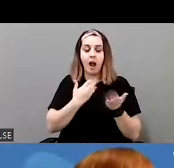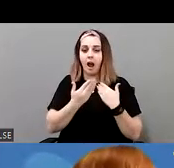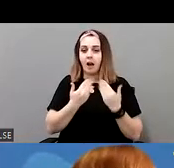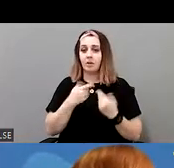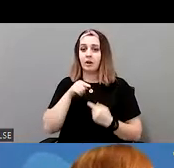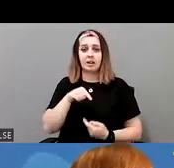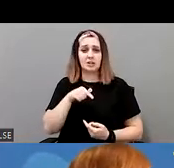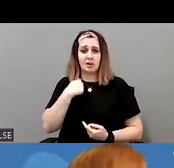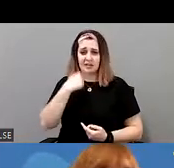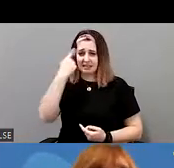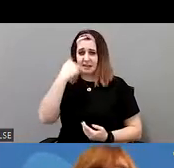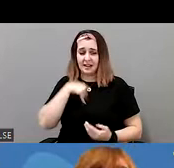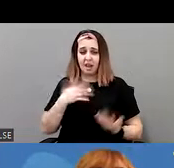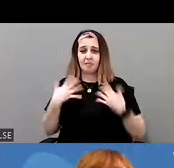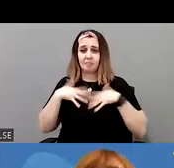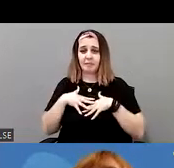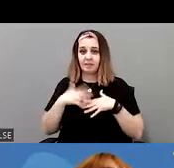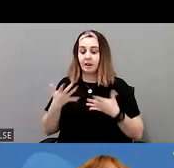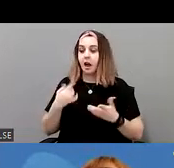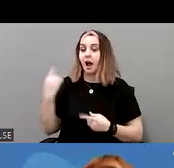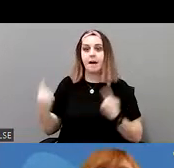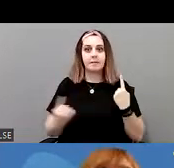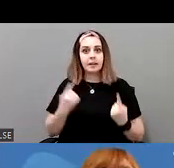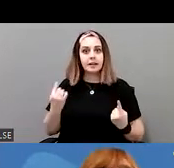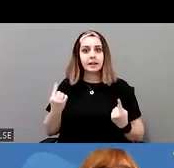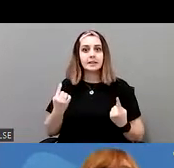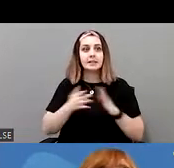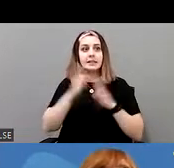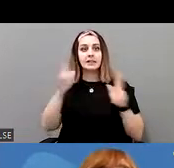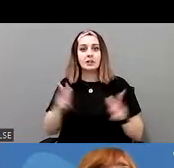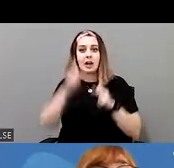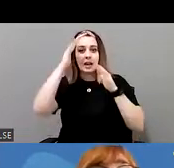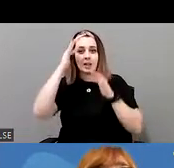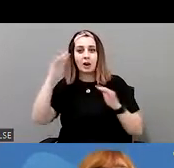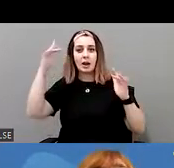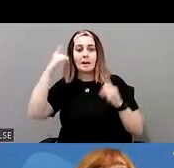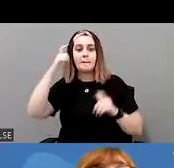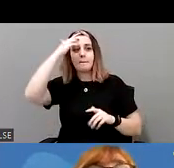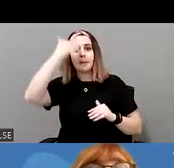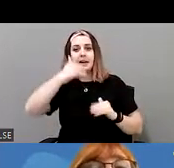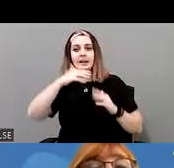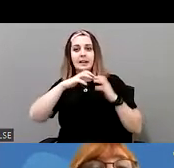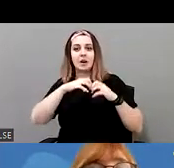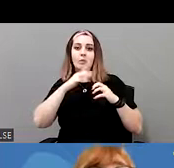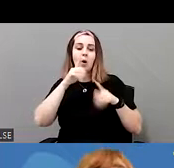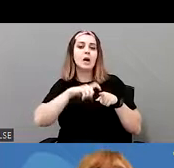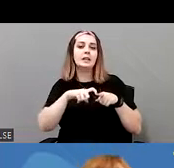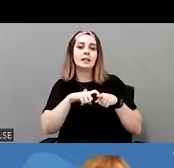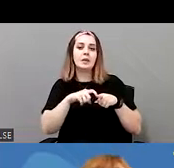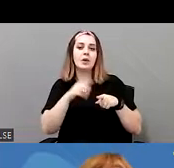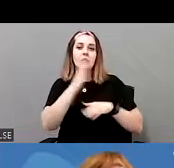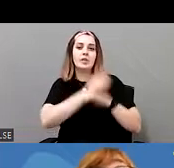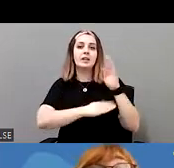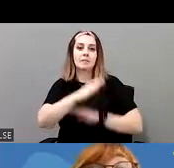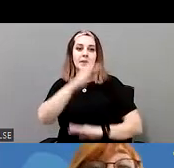lo conocéis mucho, que claro, a veces en el imaginario social se ha visto la parálisis cerebral como una tipología de